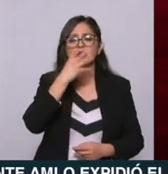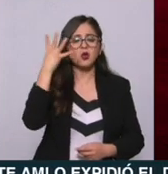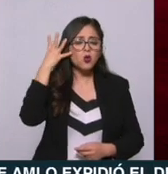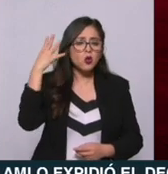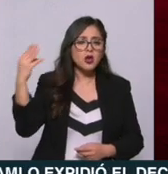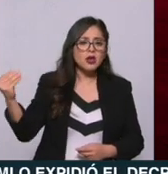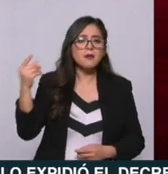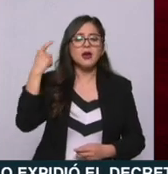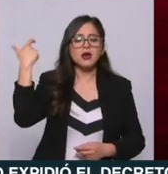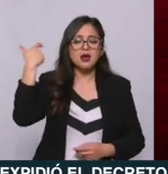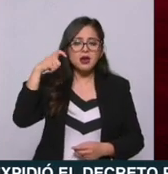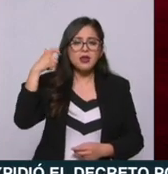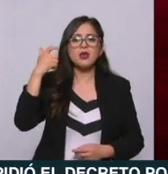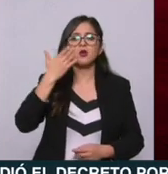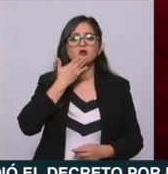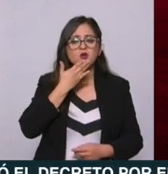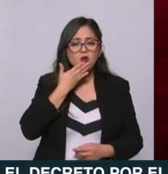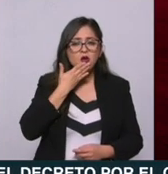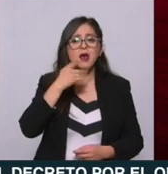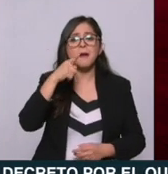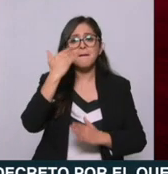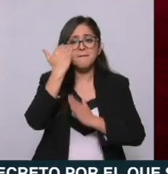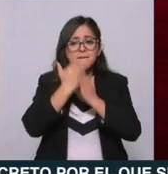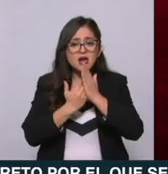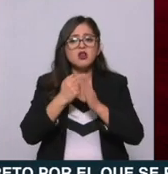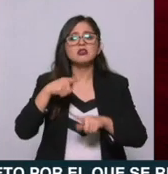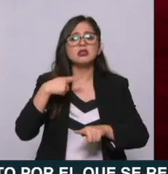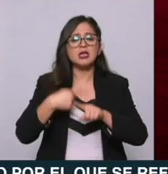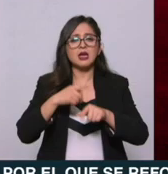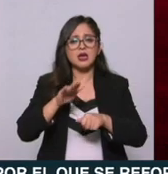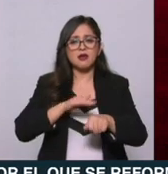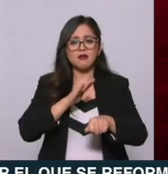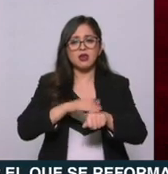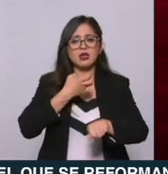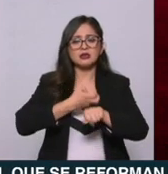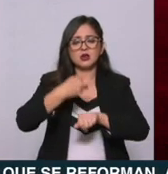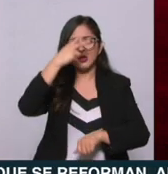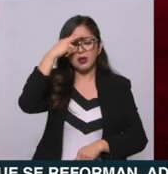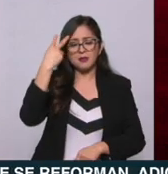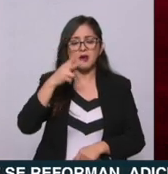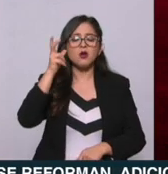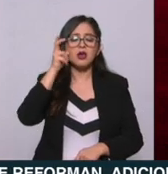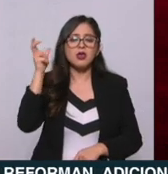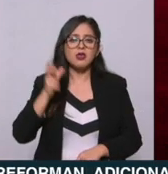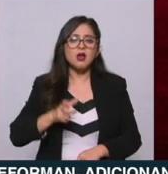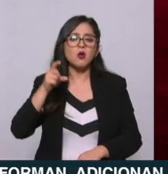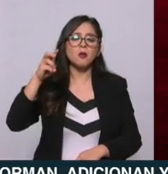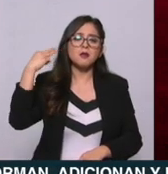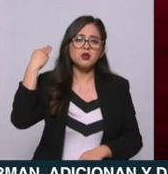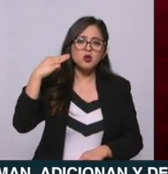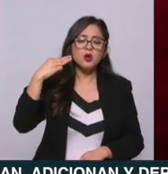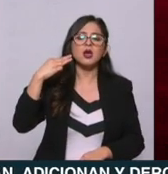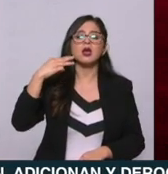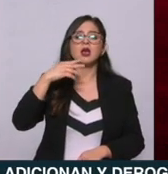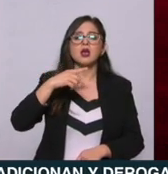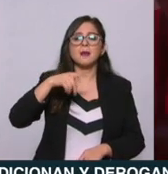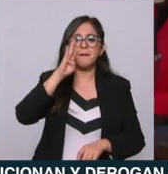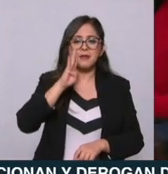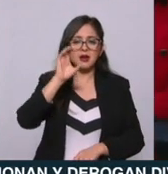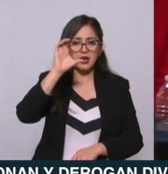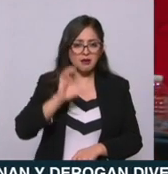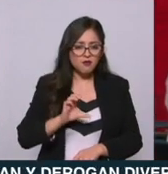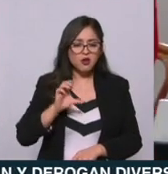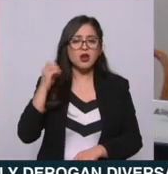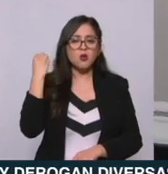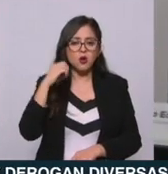mientras que las de más baja calificación son el Estado de México, Hidalgo, Michoacán, Oaxaca, Baja California y Veracruz.